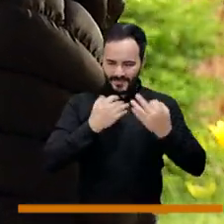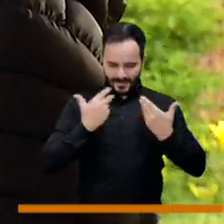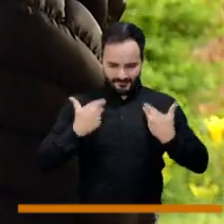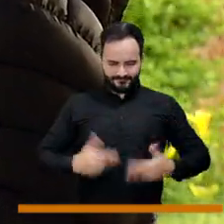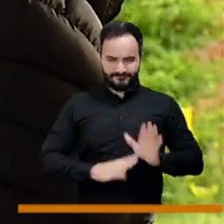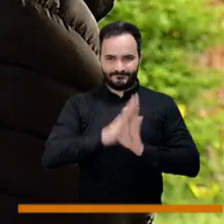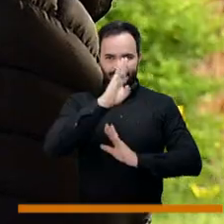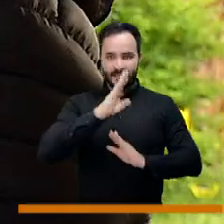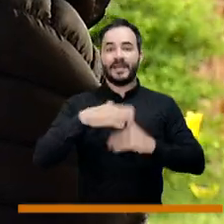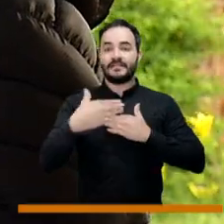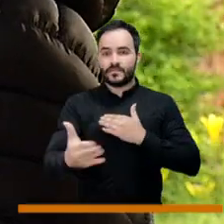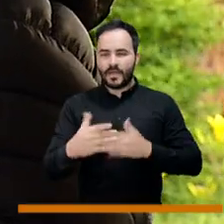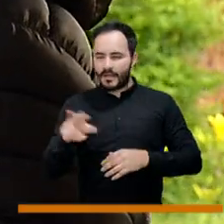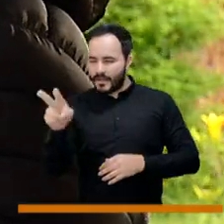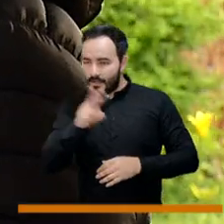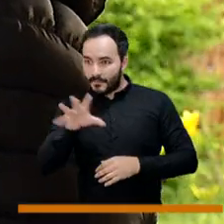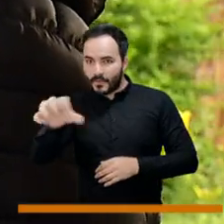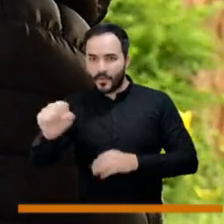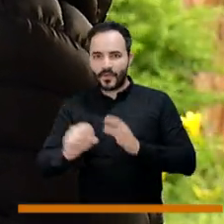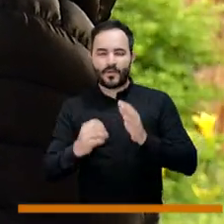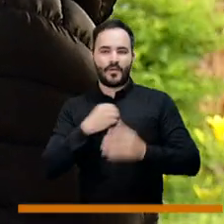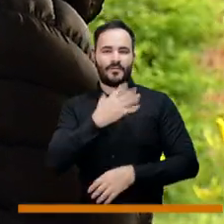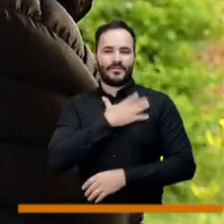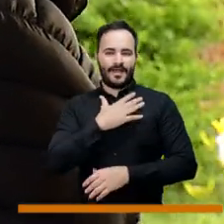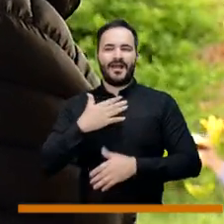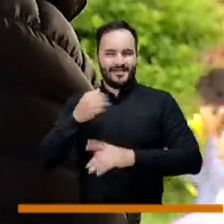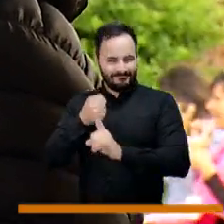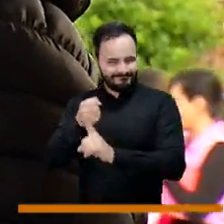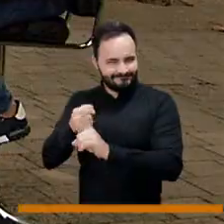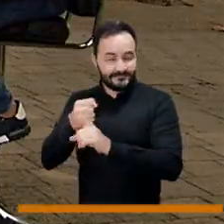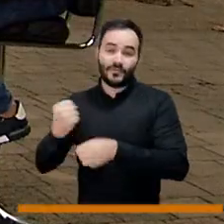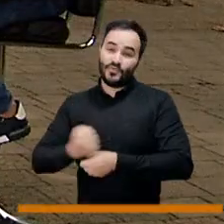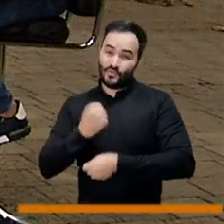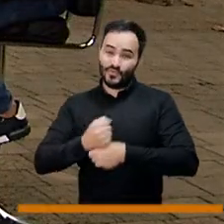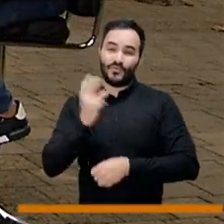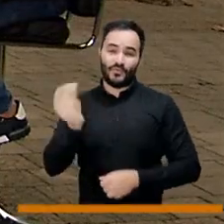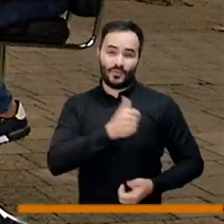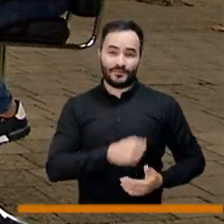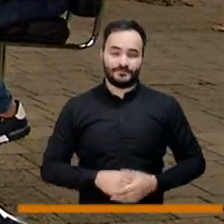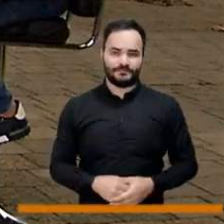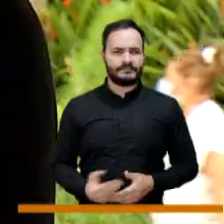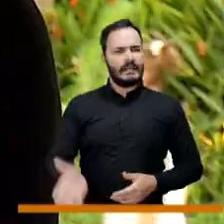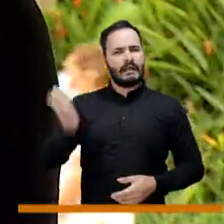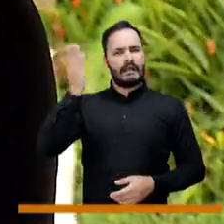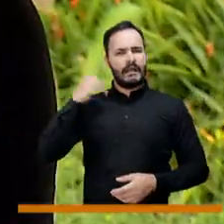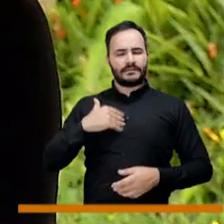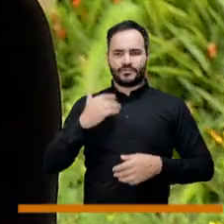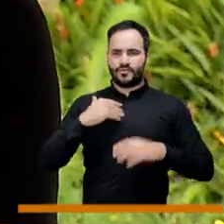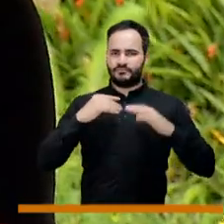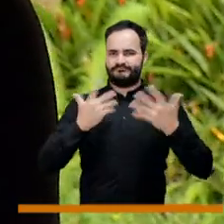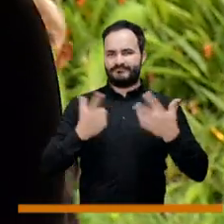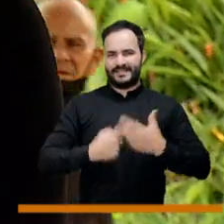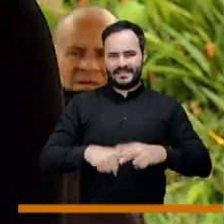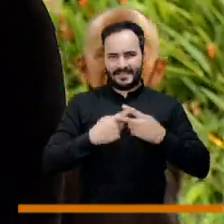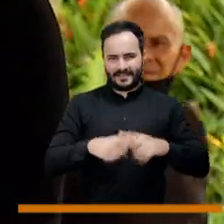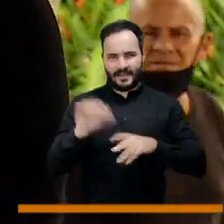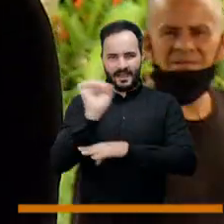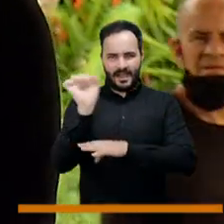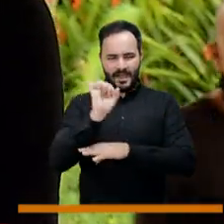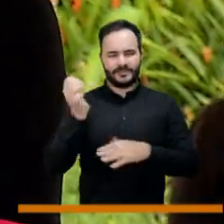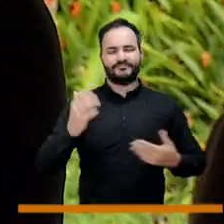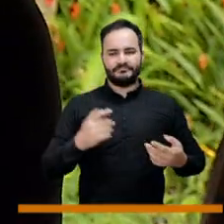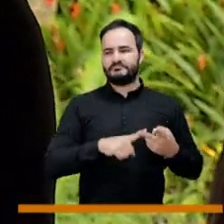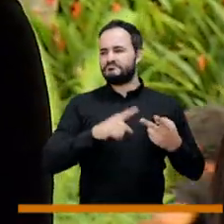Entonces es hallar la oportunidad y ejecutarla, como dice, y trabajando duro. Yo hace 7 años trabajaba en un taller de